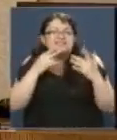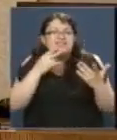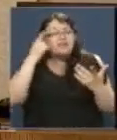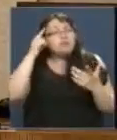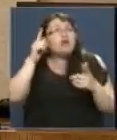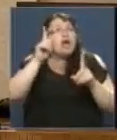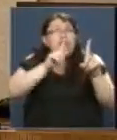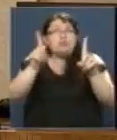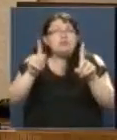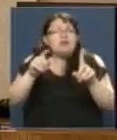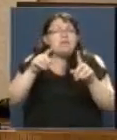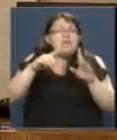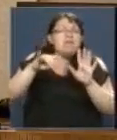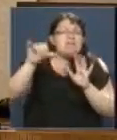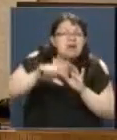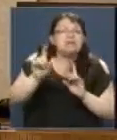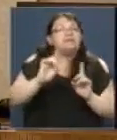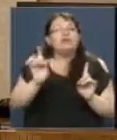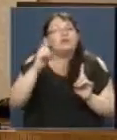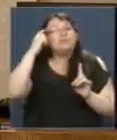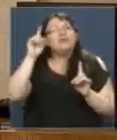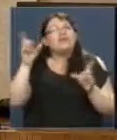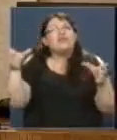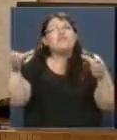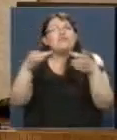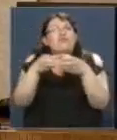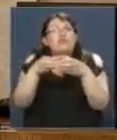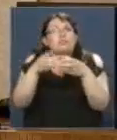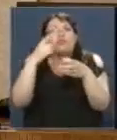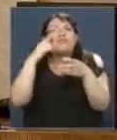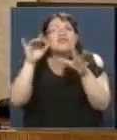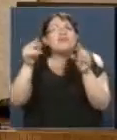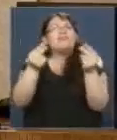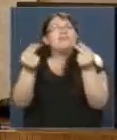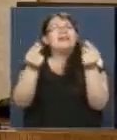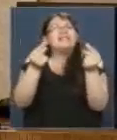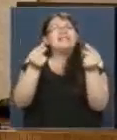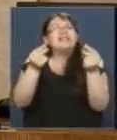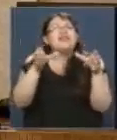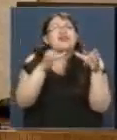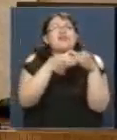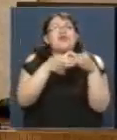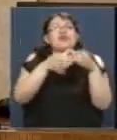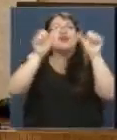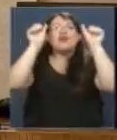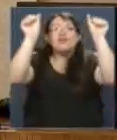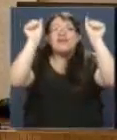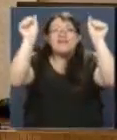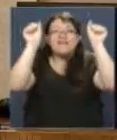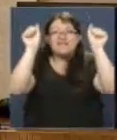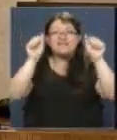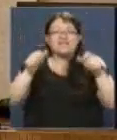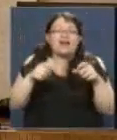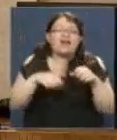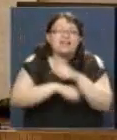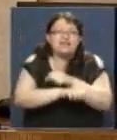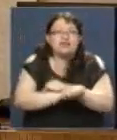como grupo parecería que existen las barras bravas. Me opongo a esta ley. Gracias.